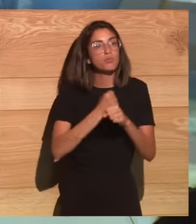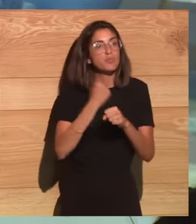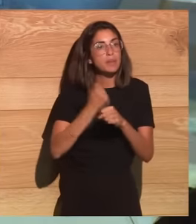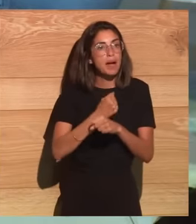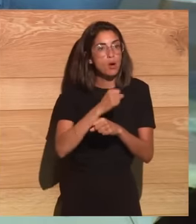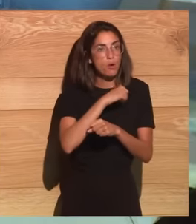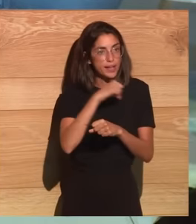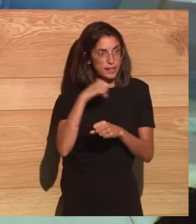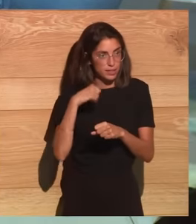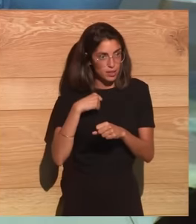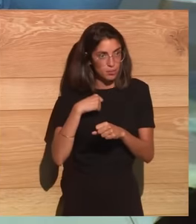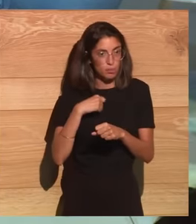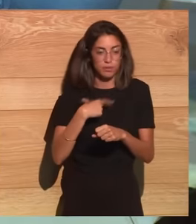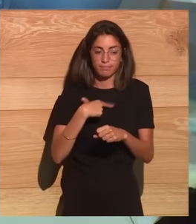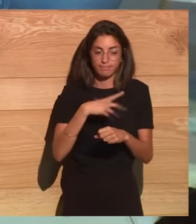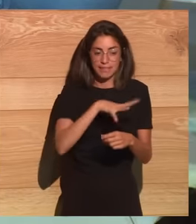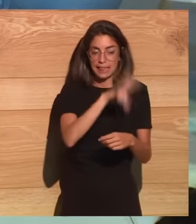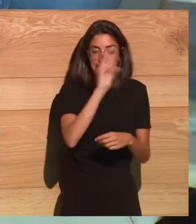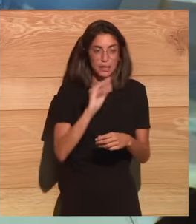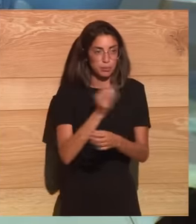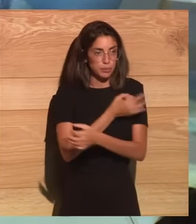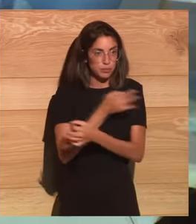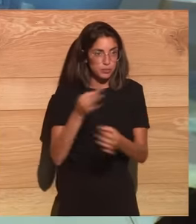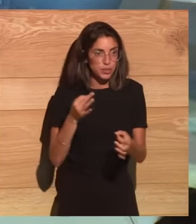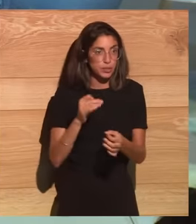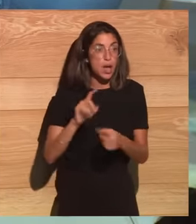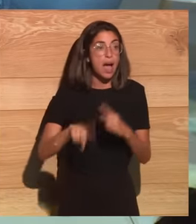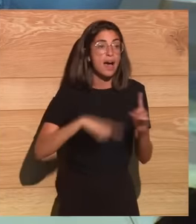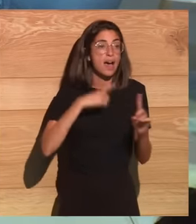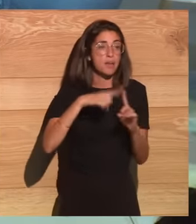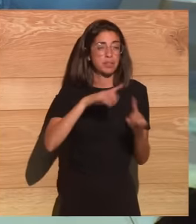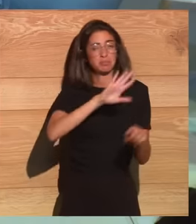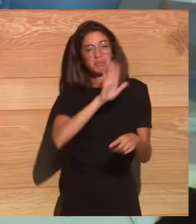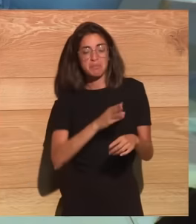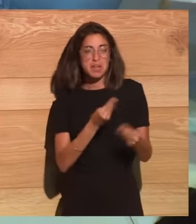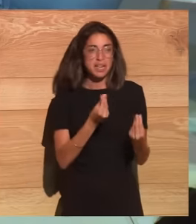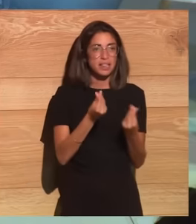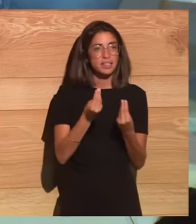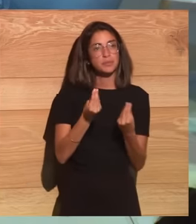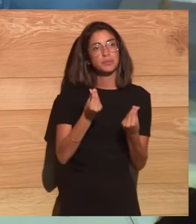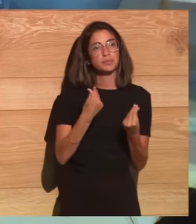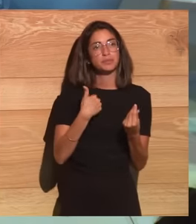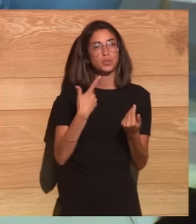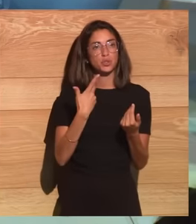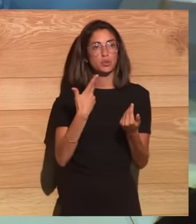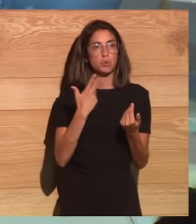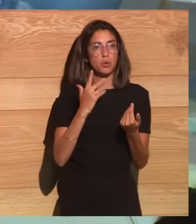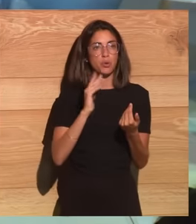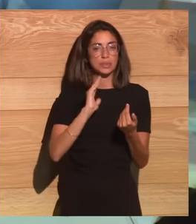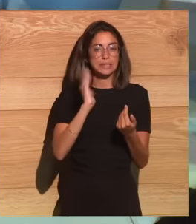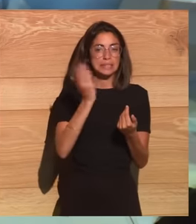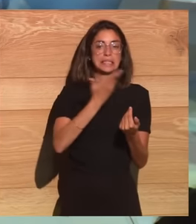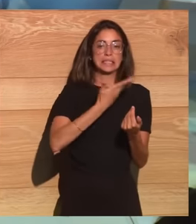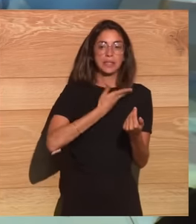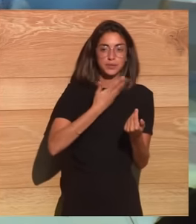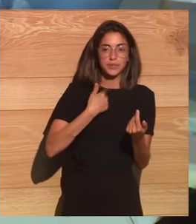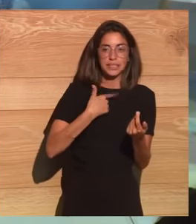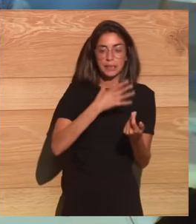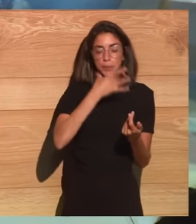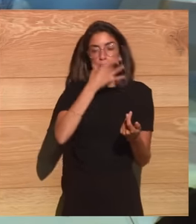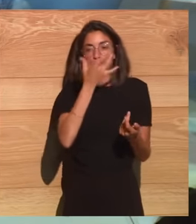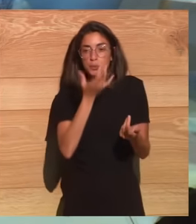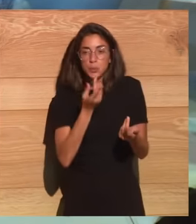íntimo. Eso se percibe claramente. A veces incluso da la impresión de que te ves asaltado tú mismo por el pudor de hacer